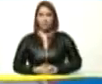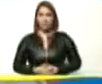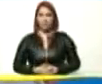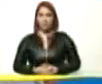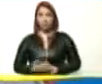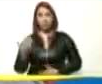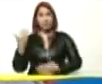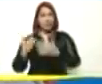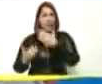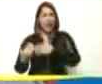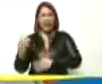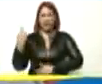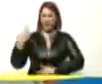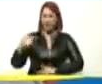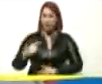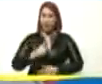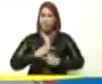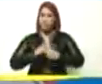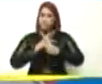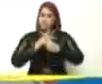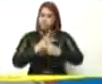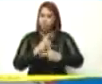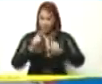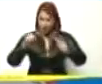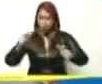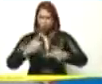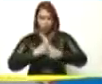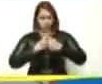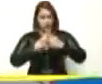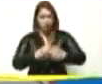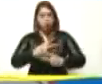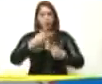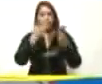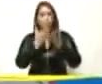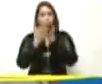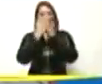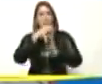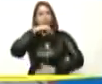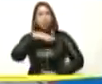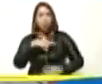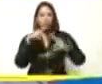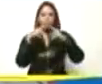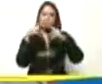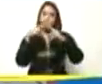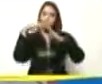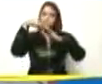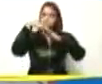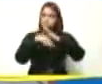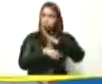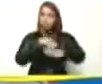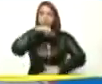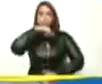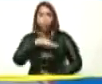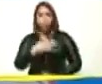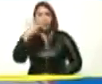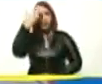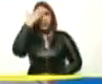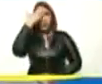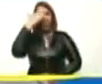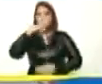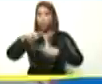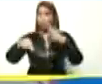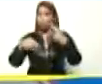aquellos que tienen vocación, para estudiar la historia, que conocen la historia, saben que jamás,